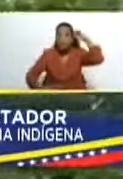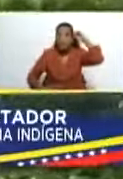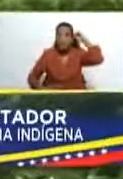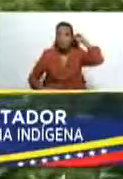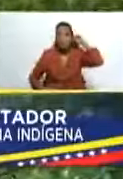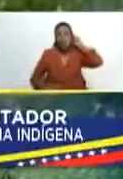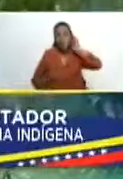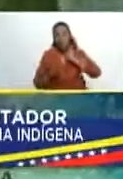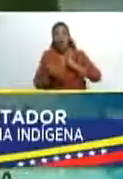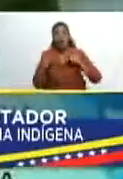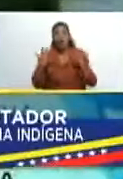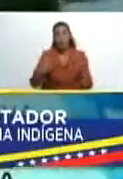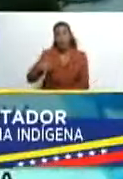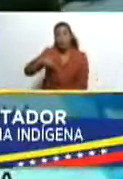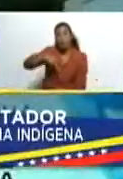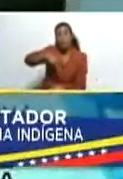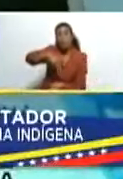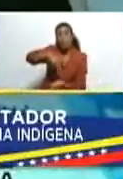a pasar